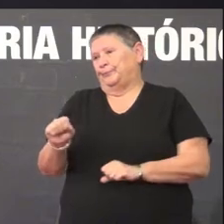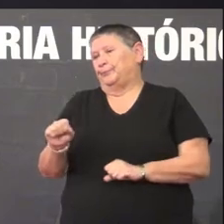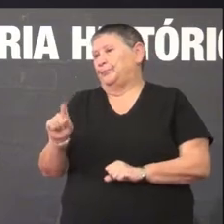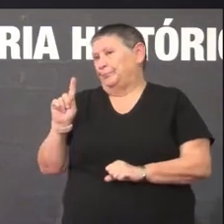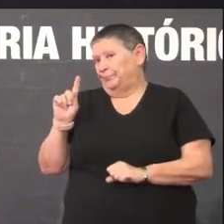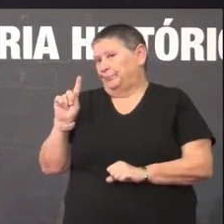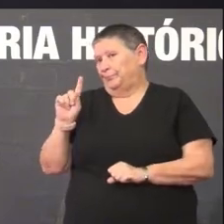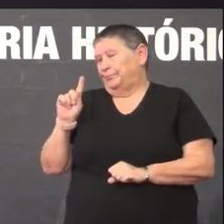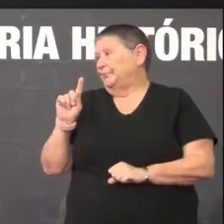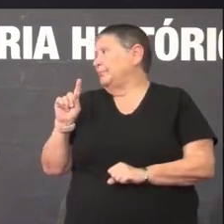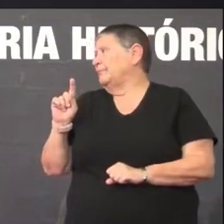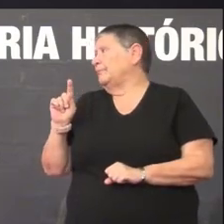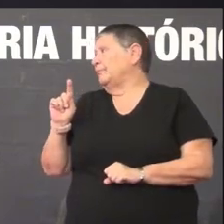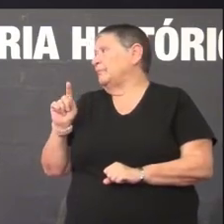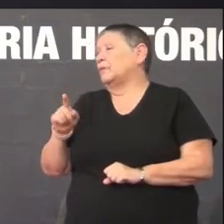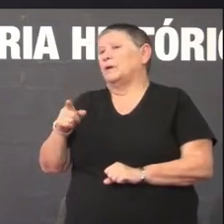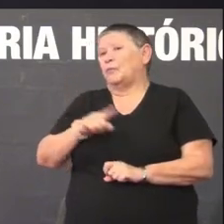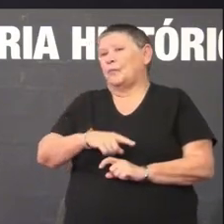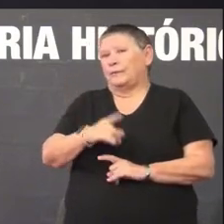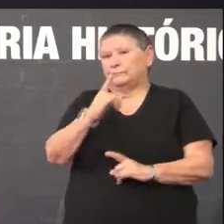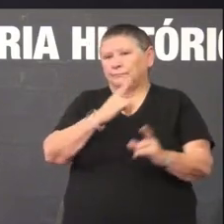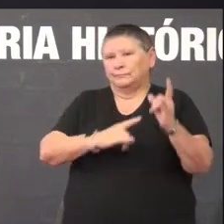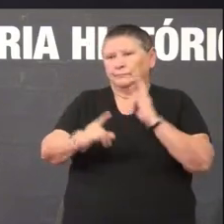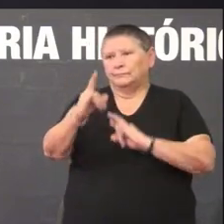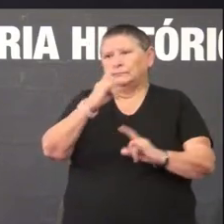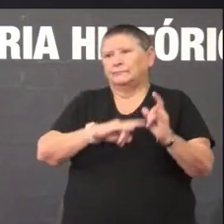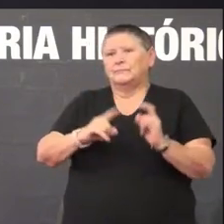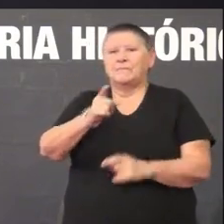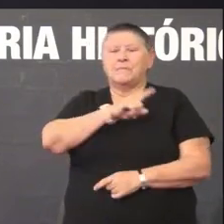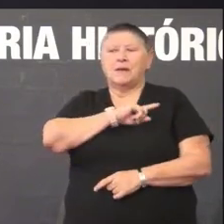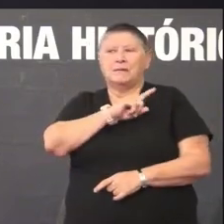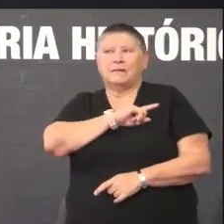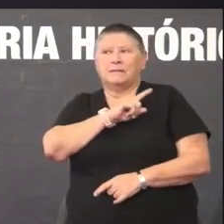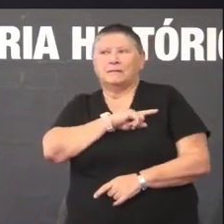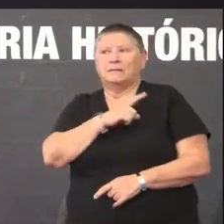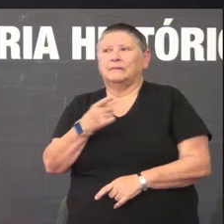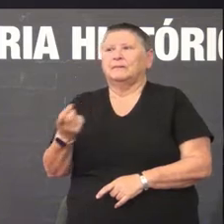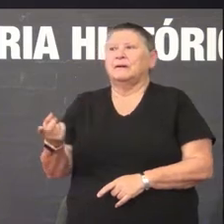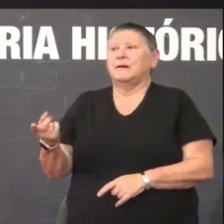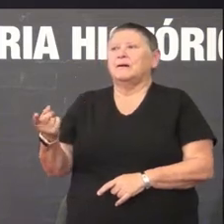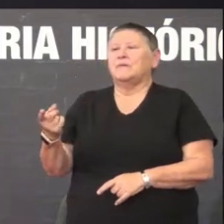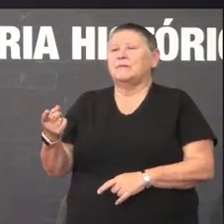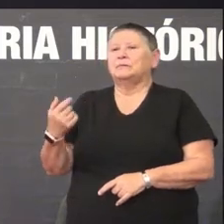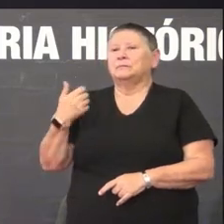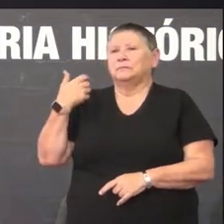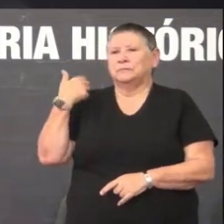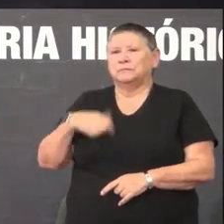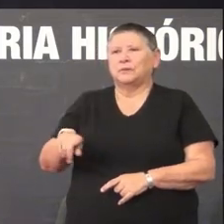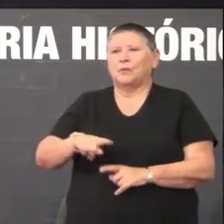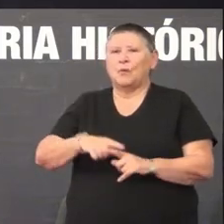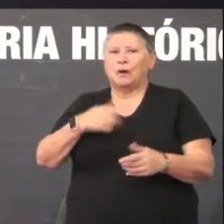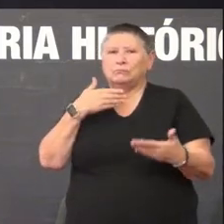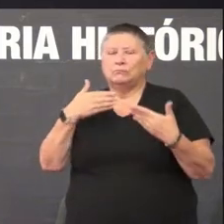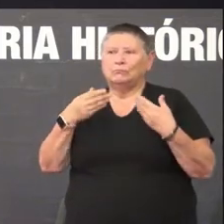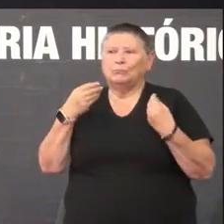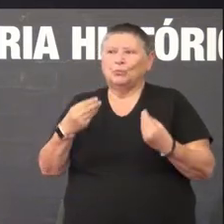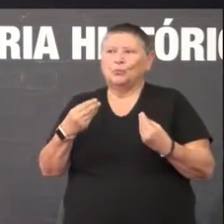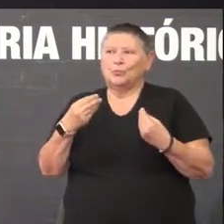importante. Se los gana porque sabe tratarlos. Son militares, son esto, hasta tal punto sabe tratarlos, que